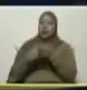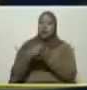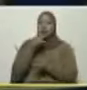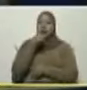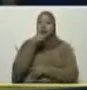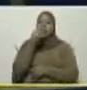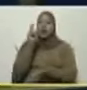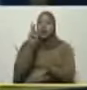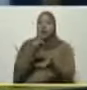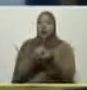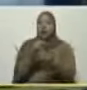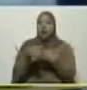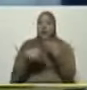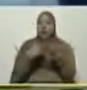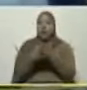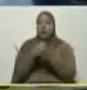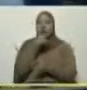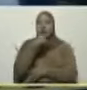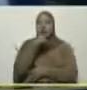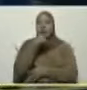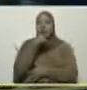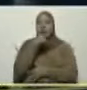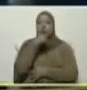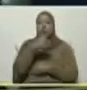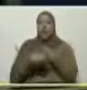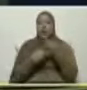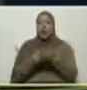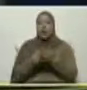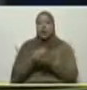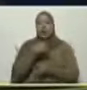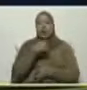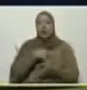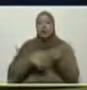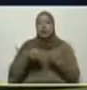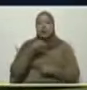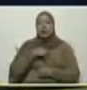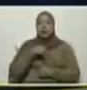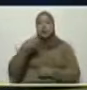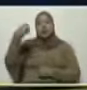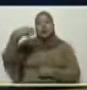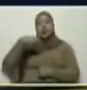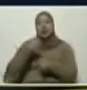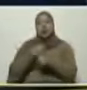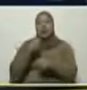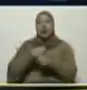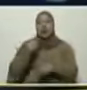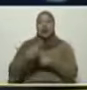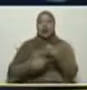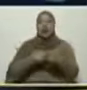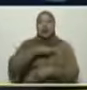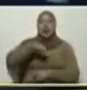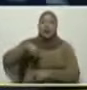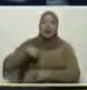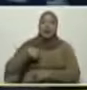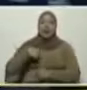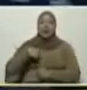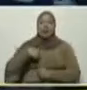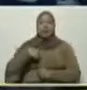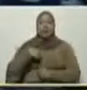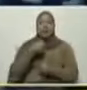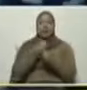llevamos aquí adentro ese fuego sagrado que lo ilumina todo te puede